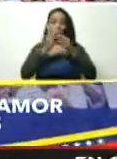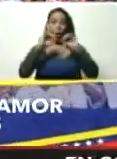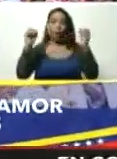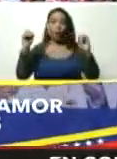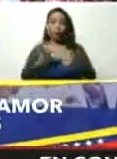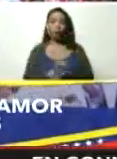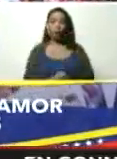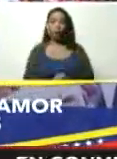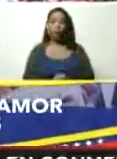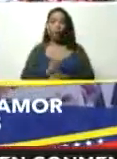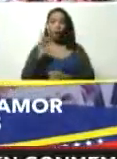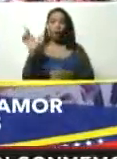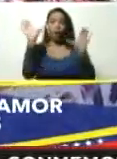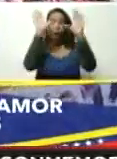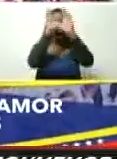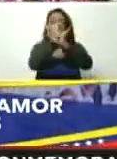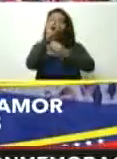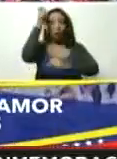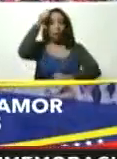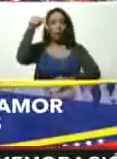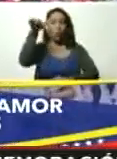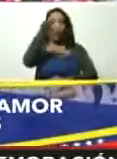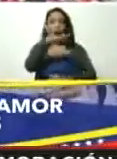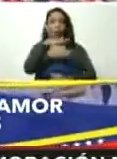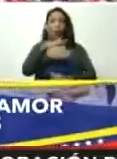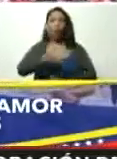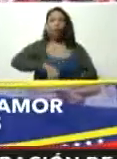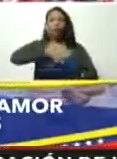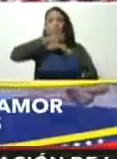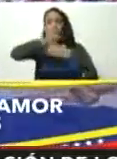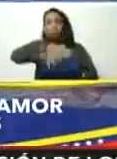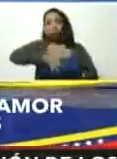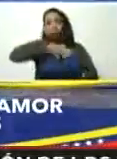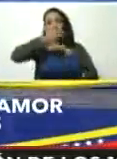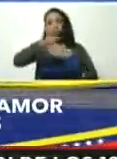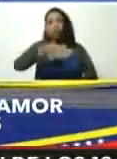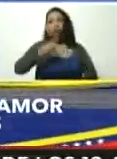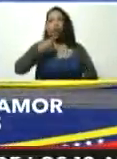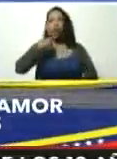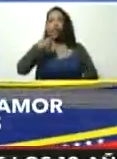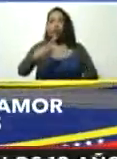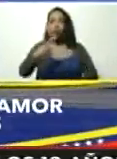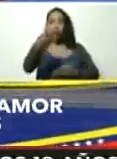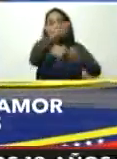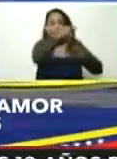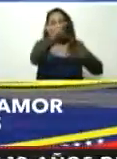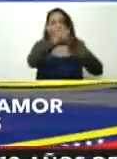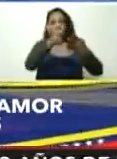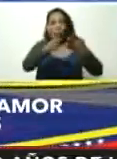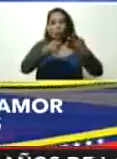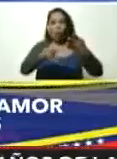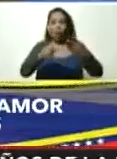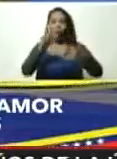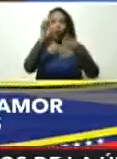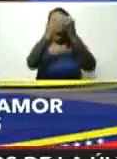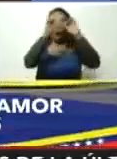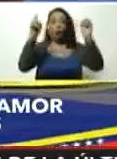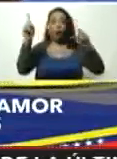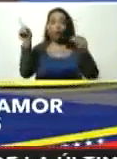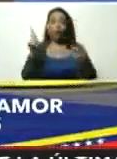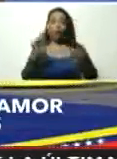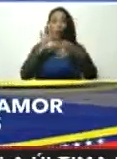Y esa noche se dirigió a nuestro pueblo y nos dio algunas órdenes. No es una consigna cualquiera de esa